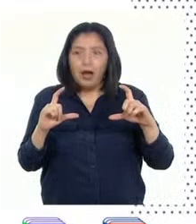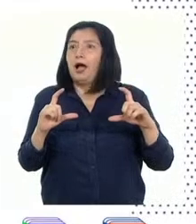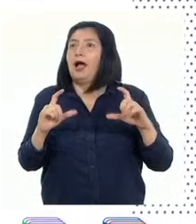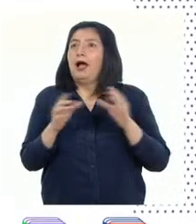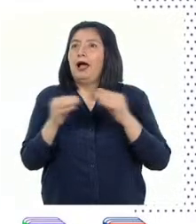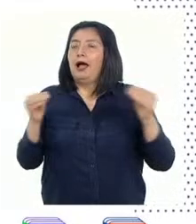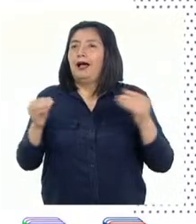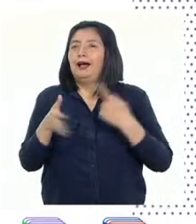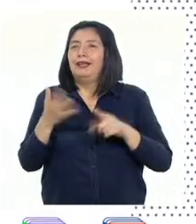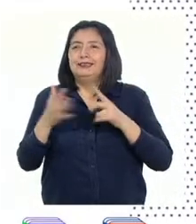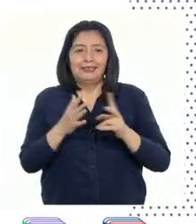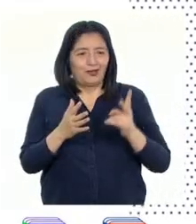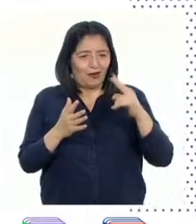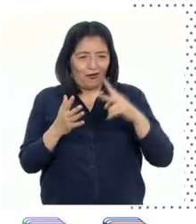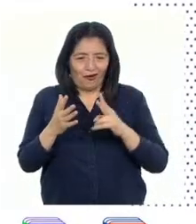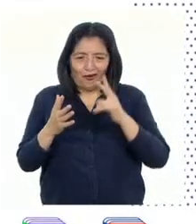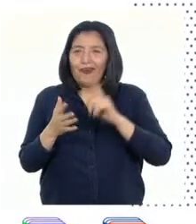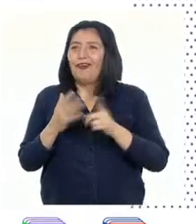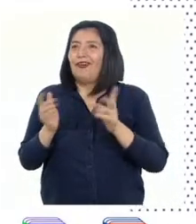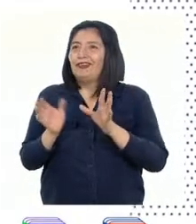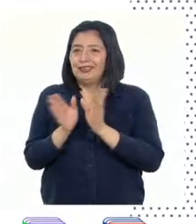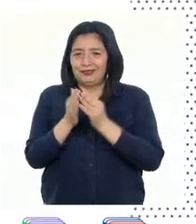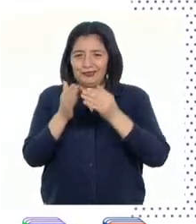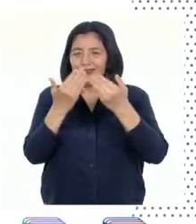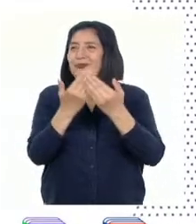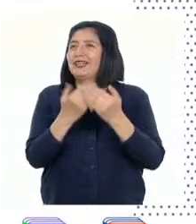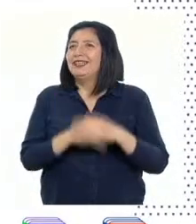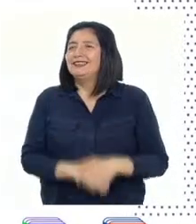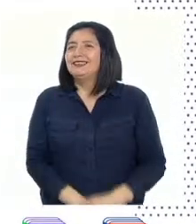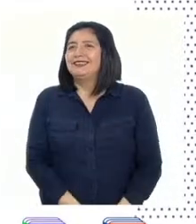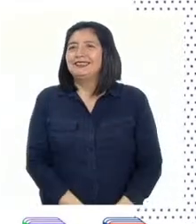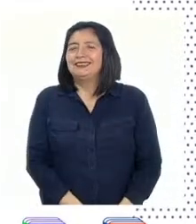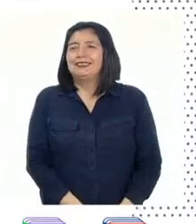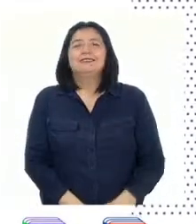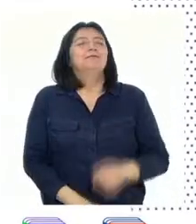Son las que se obtienen de los cortes del borde con doblez.